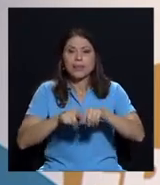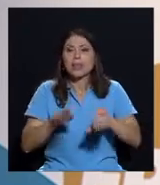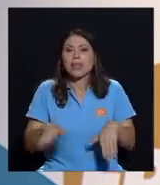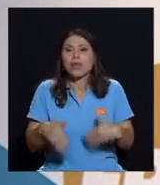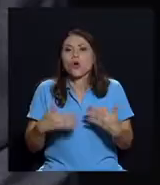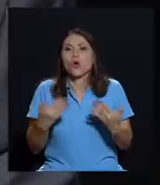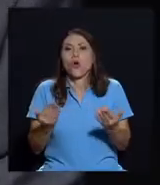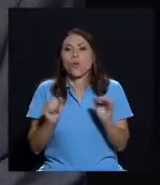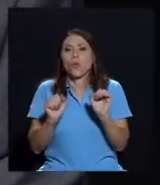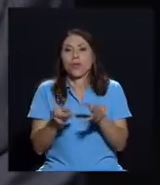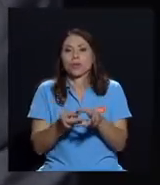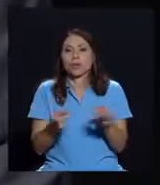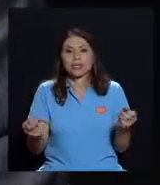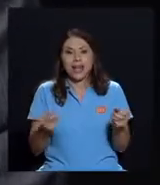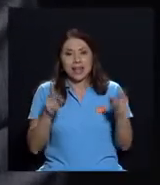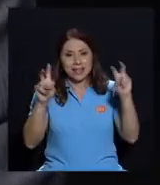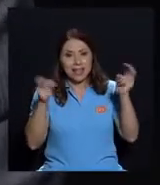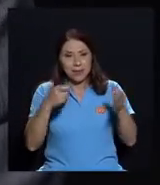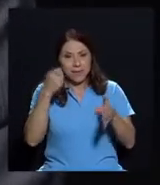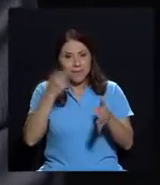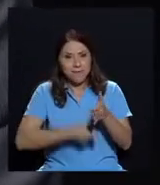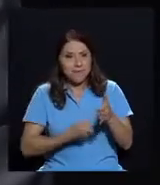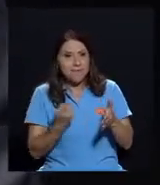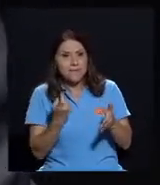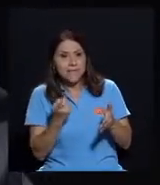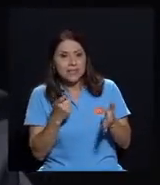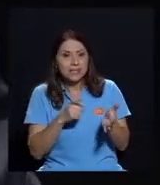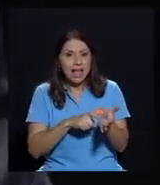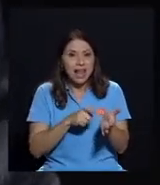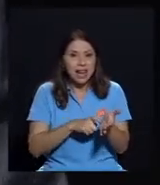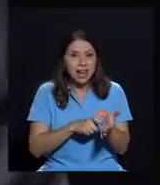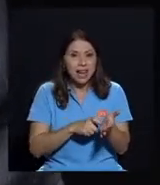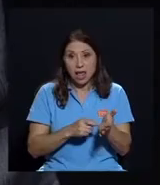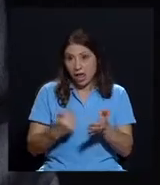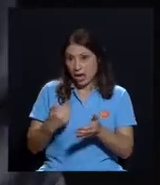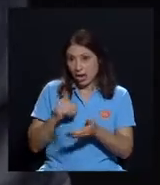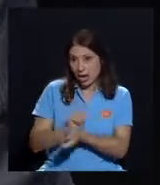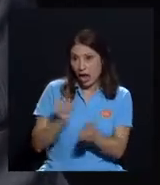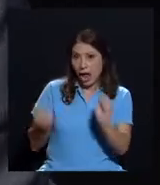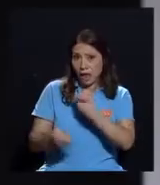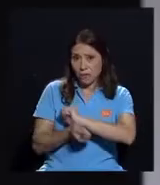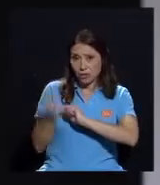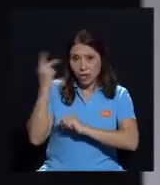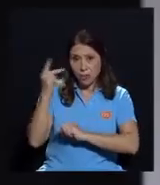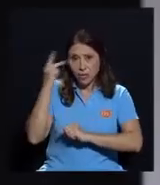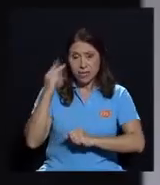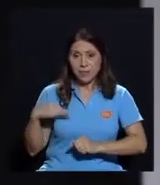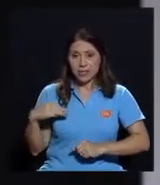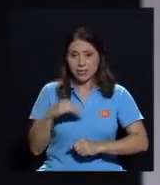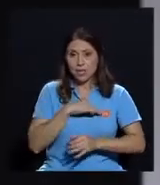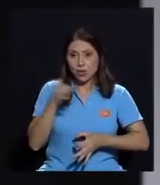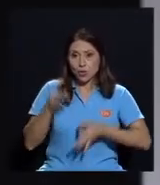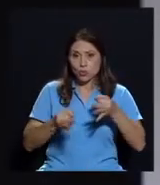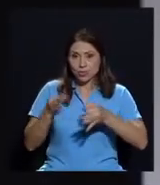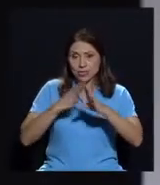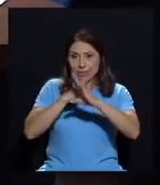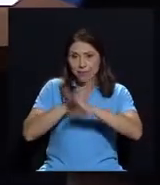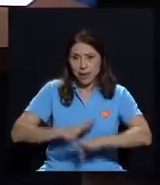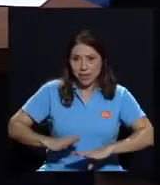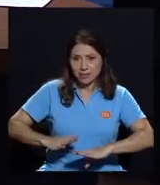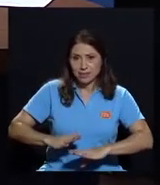a materia habrá cambios en la en la política ministerio de justicia y paz casi bien a qué objeto de